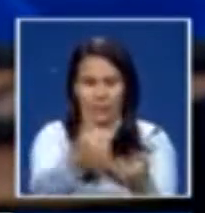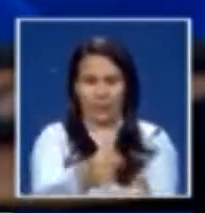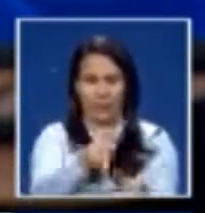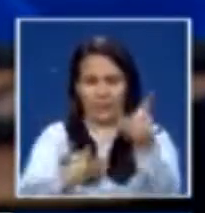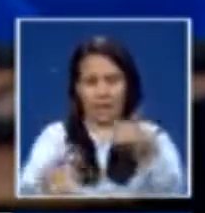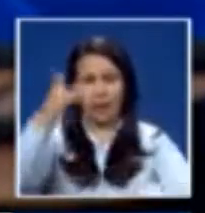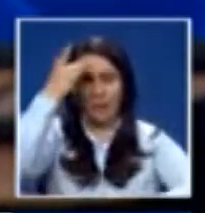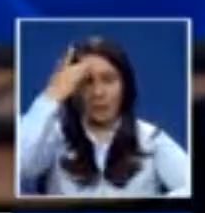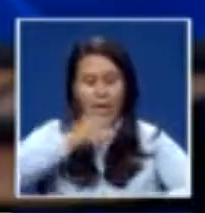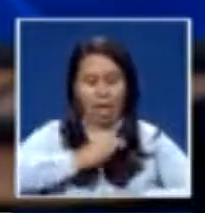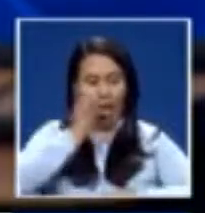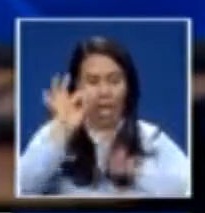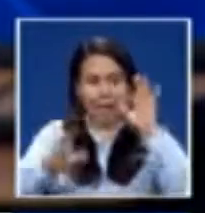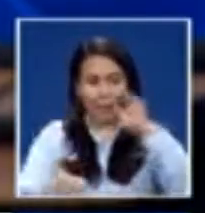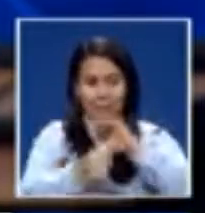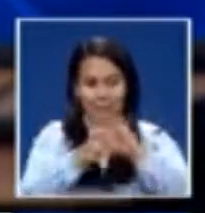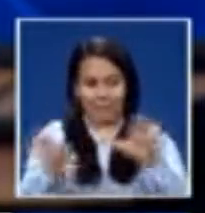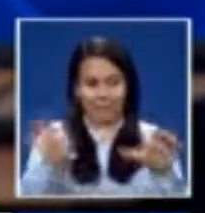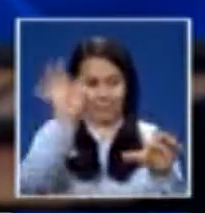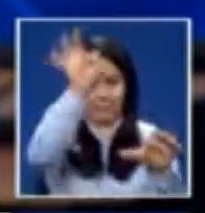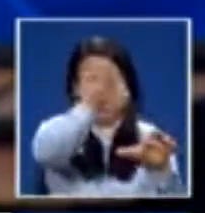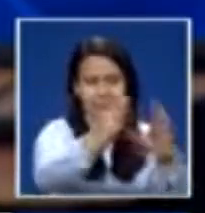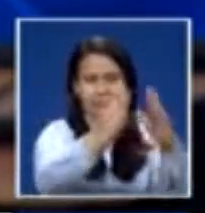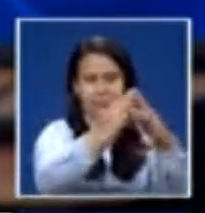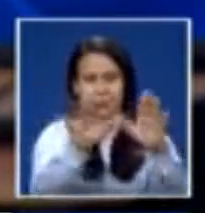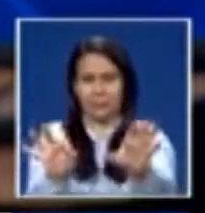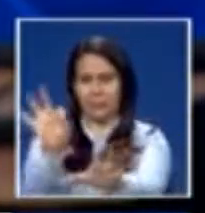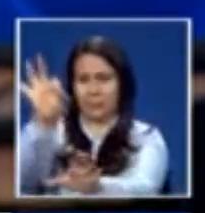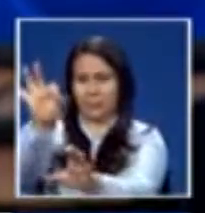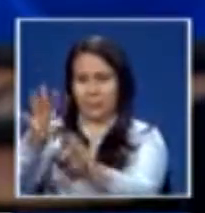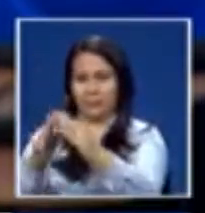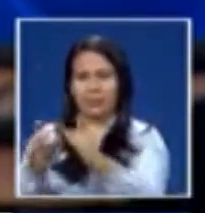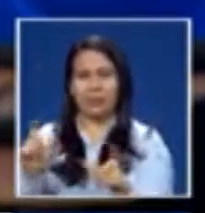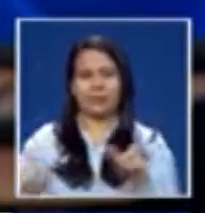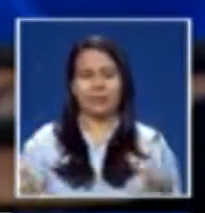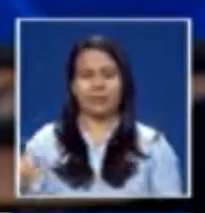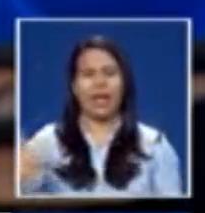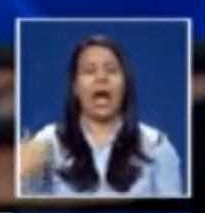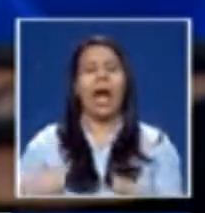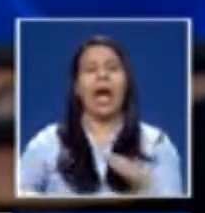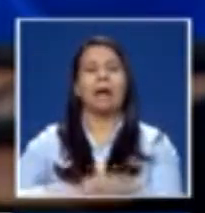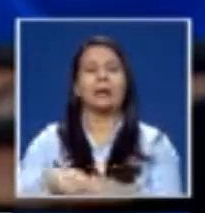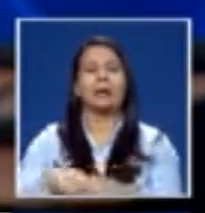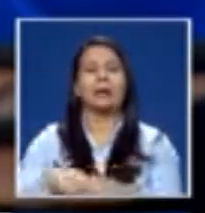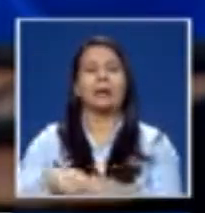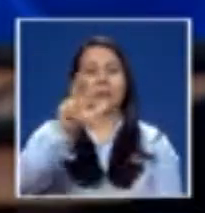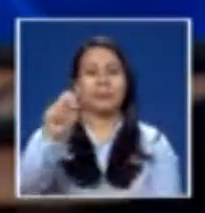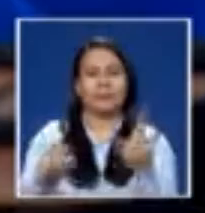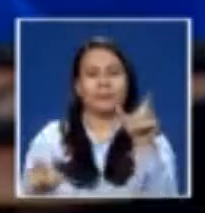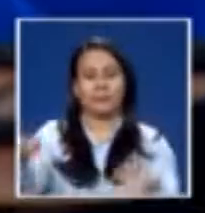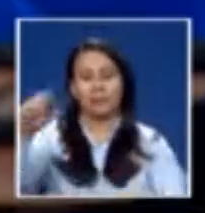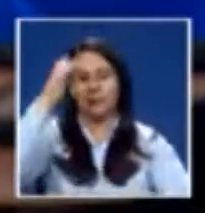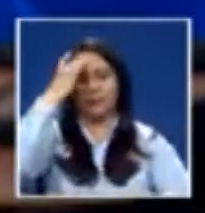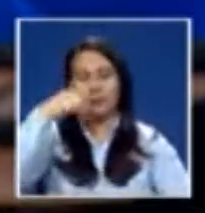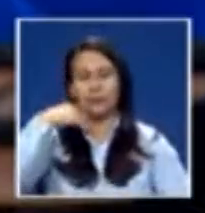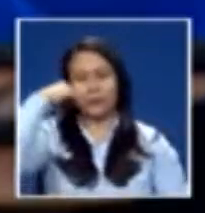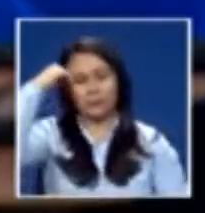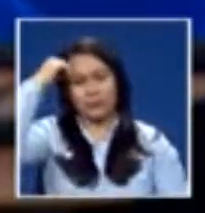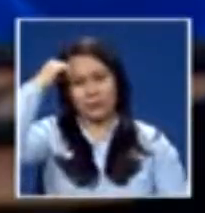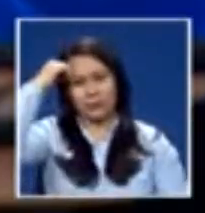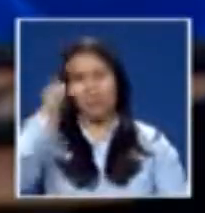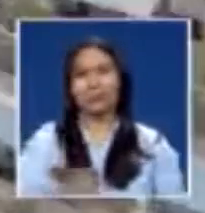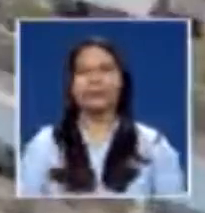con COVID-19. Nuestra corresponsal Karen Ceballos nos informa que este sitio tendrá capacidad para 330 pacientes.